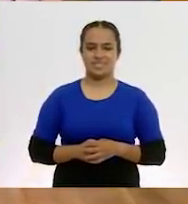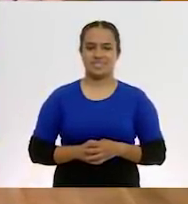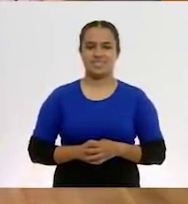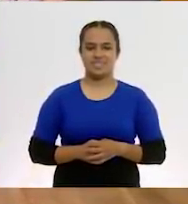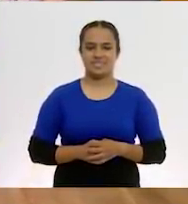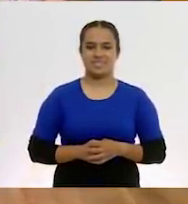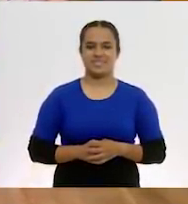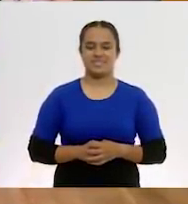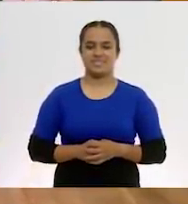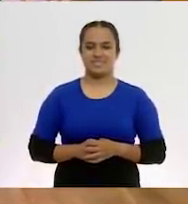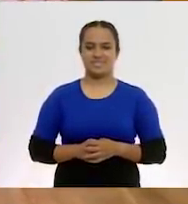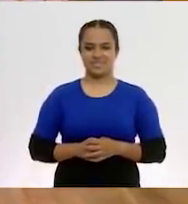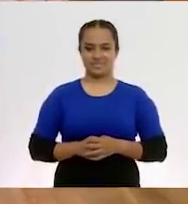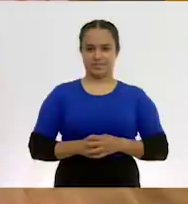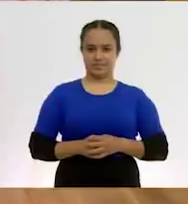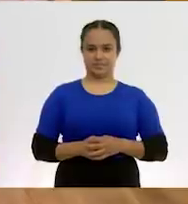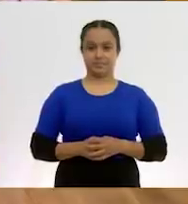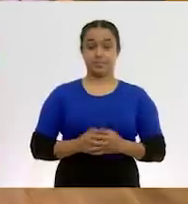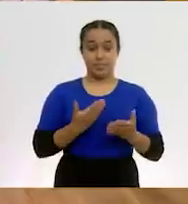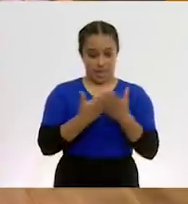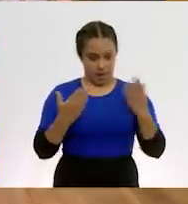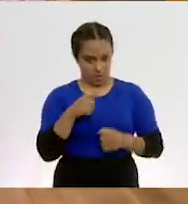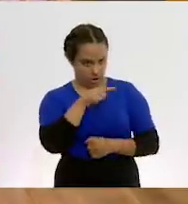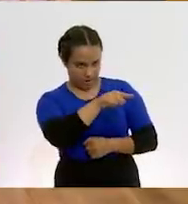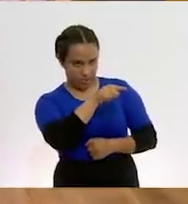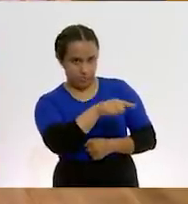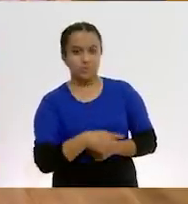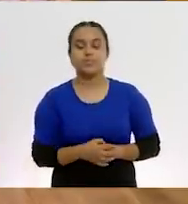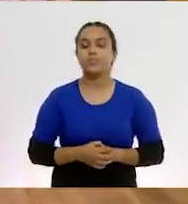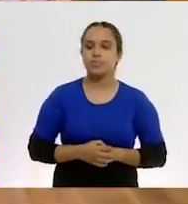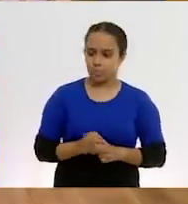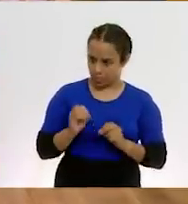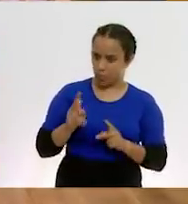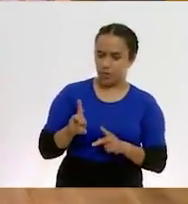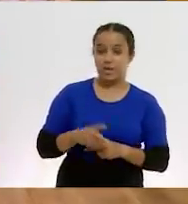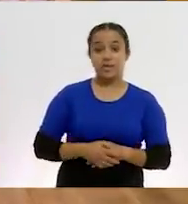Me escondo. ¿Vas tú, va? Sí. Ok.